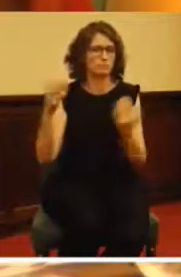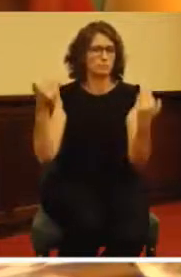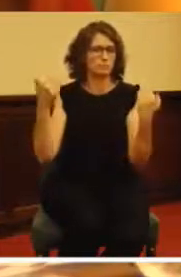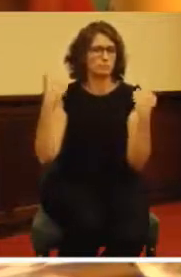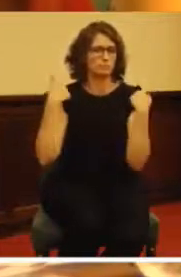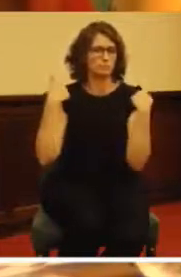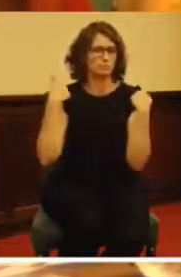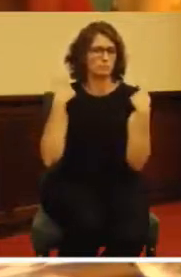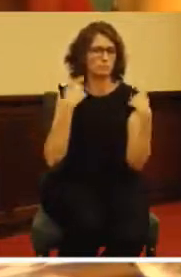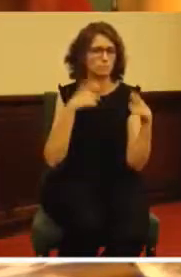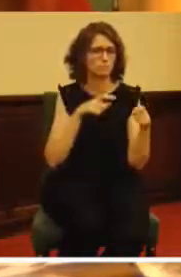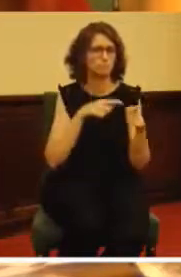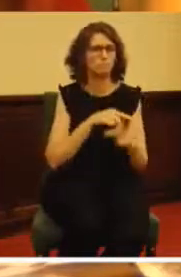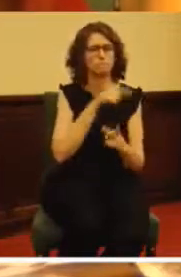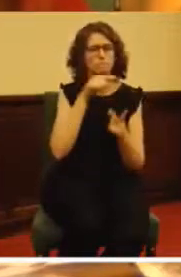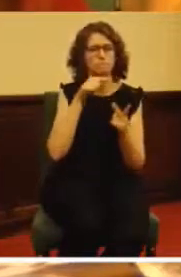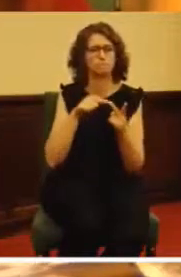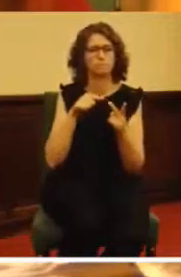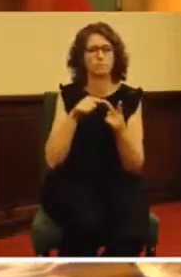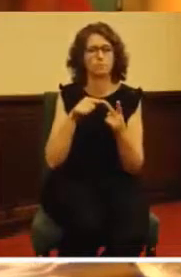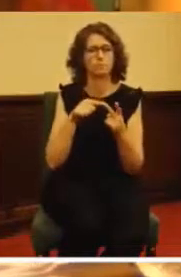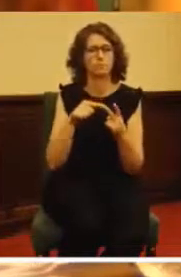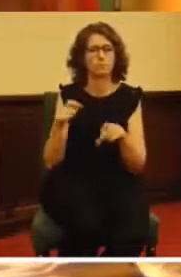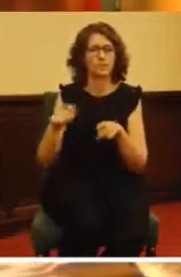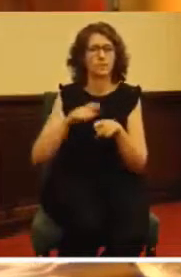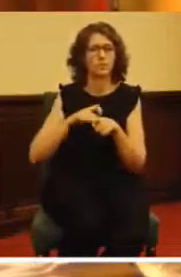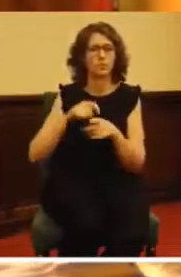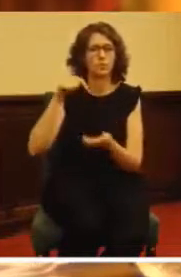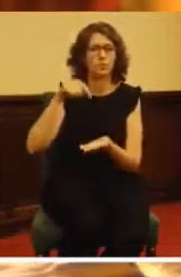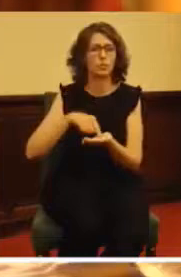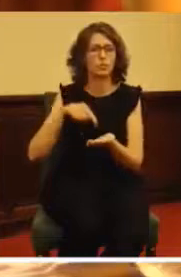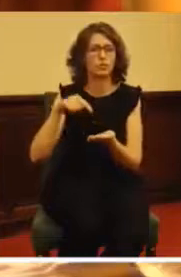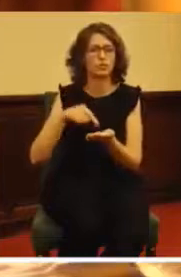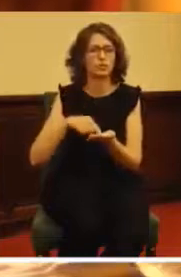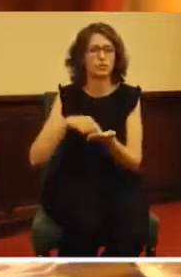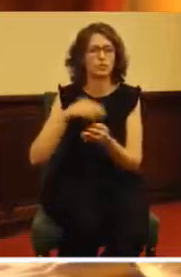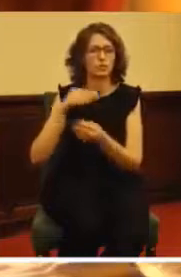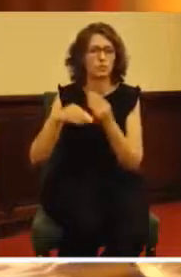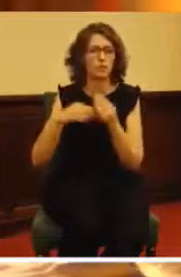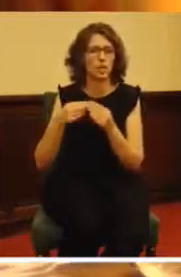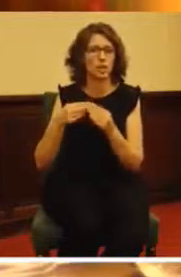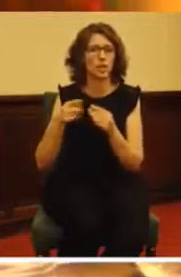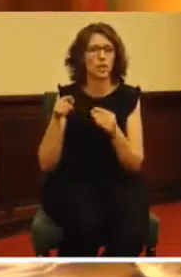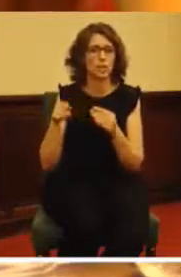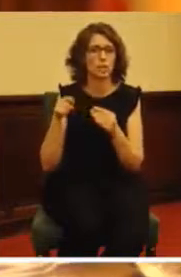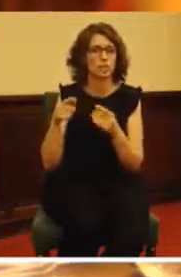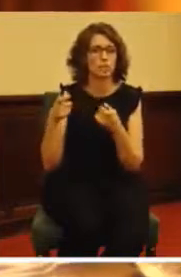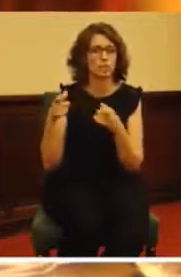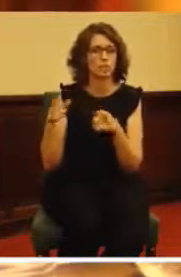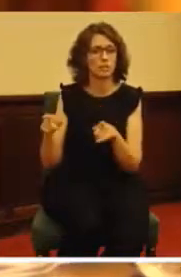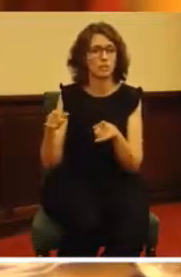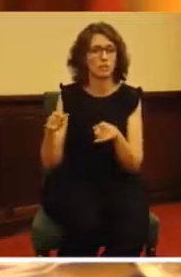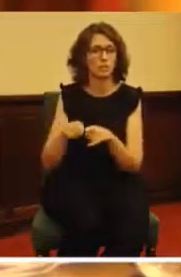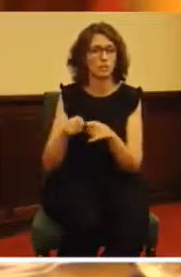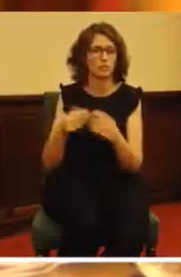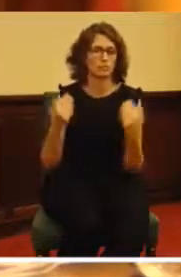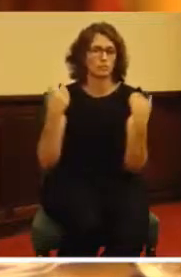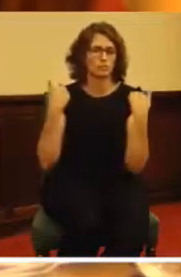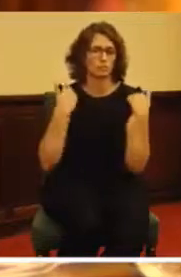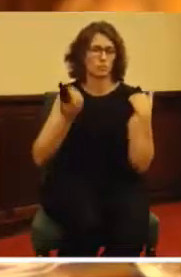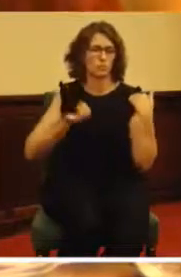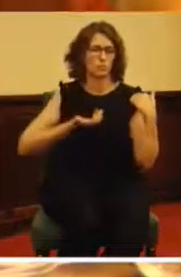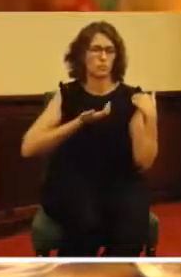Hacienda, y luego tenemos la otra parte, que es el tipo impositivo que se aplica, que esa sí que es competencia